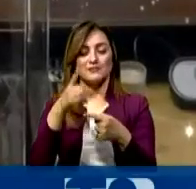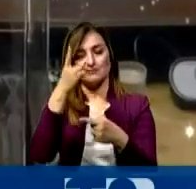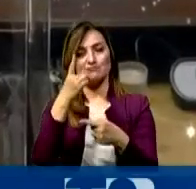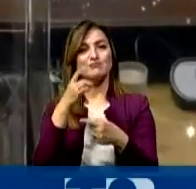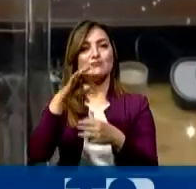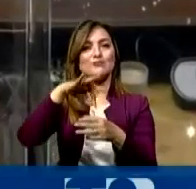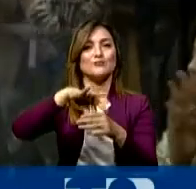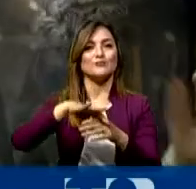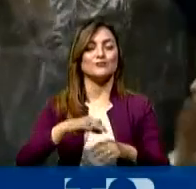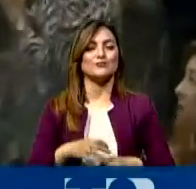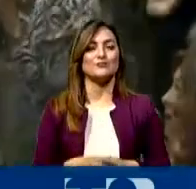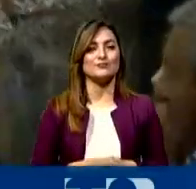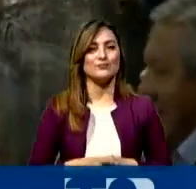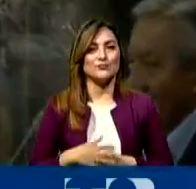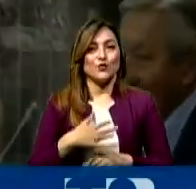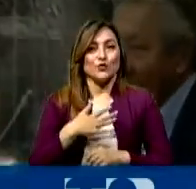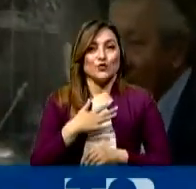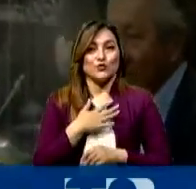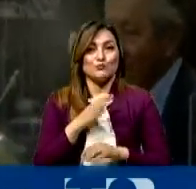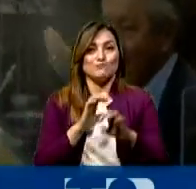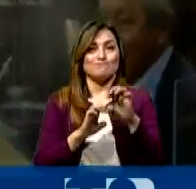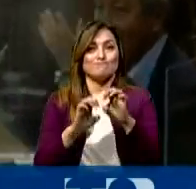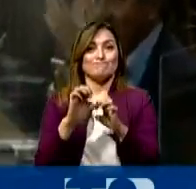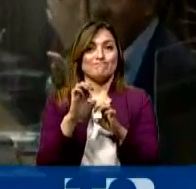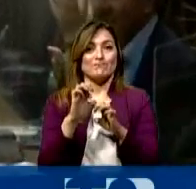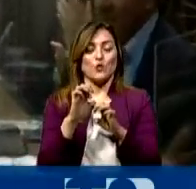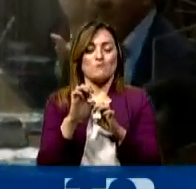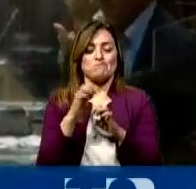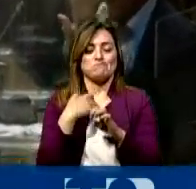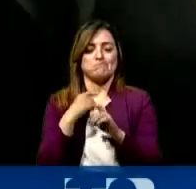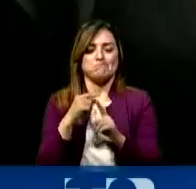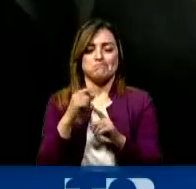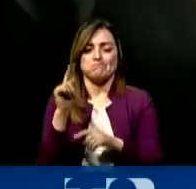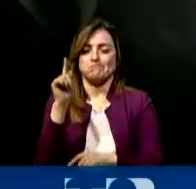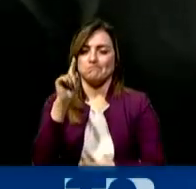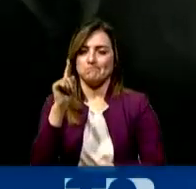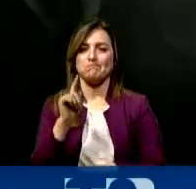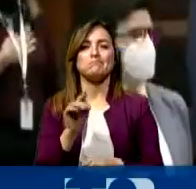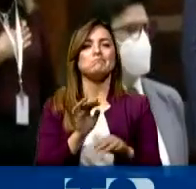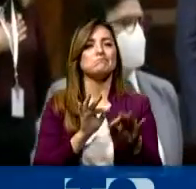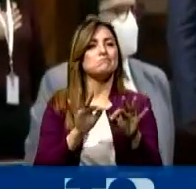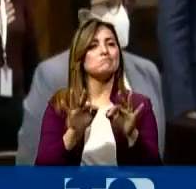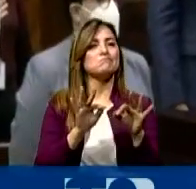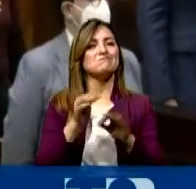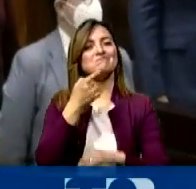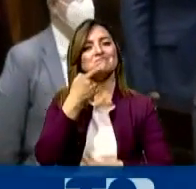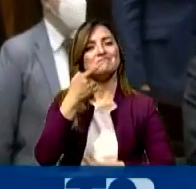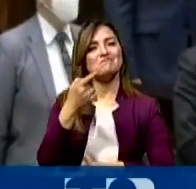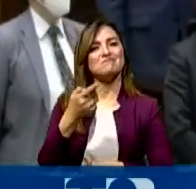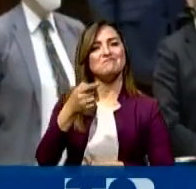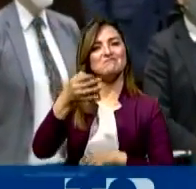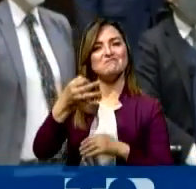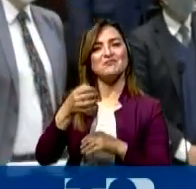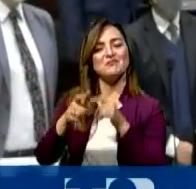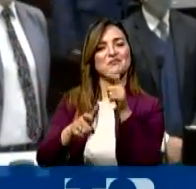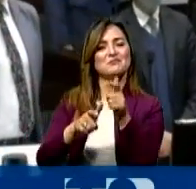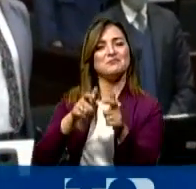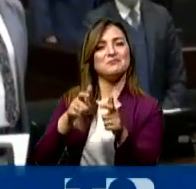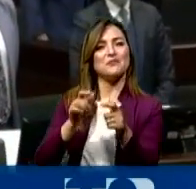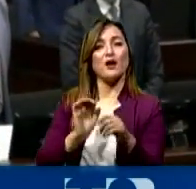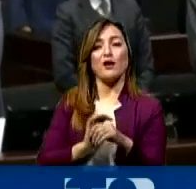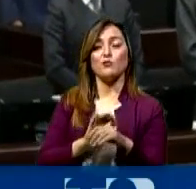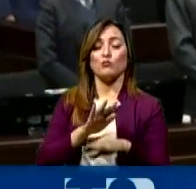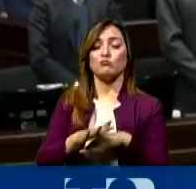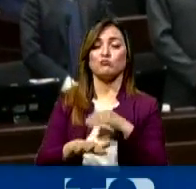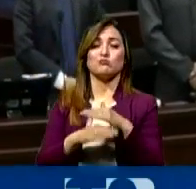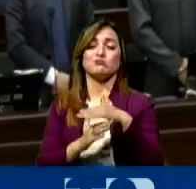no pretendo ser ofensivo con la calificación pero simplemente es descriptivo decir que esas afirmaciones en el sentido de que se busca